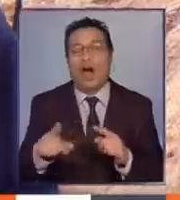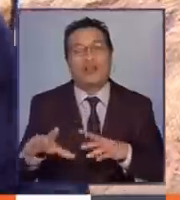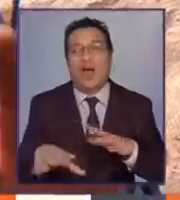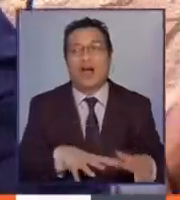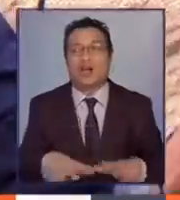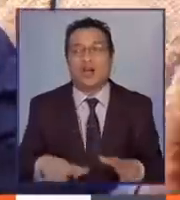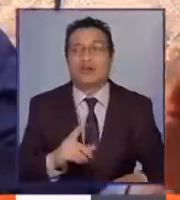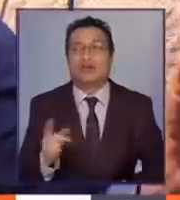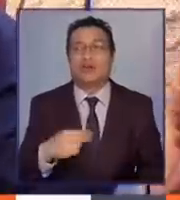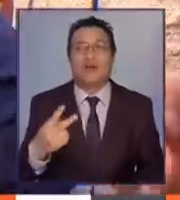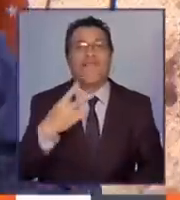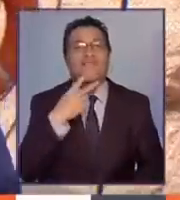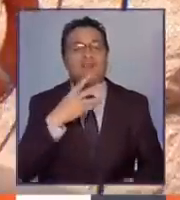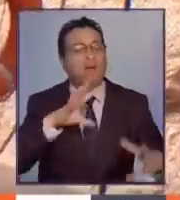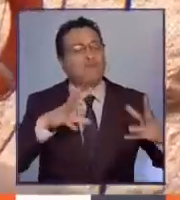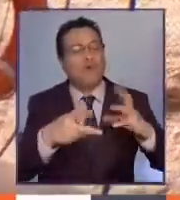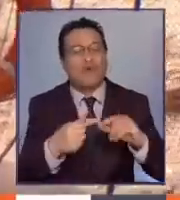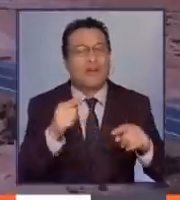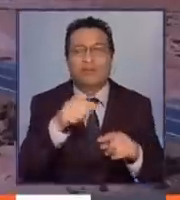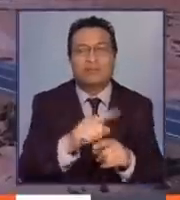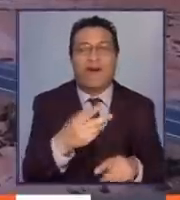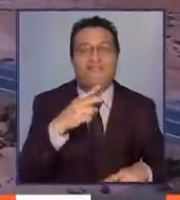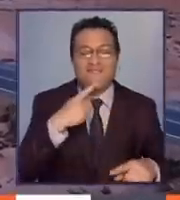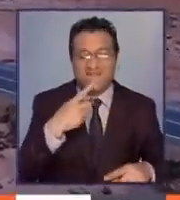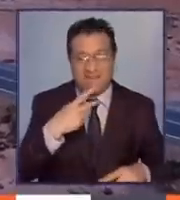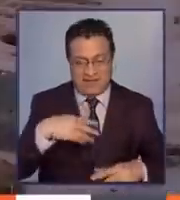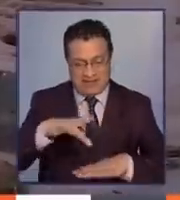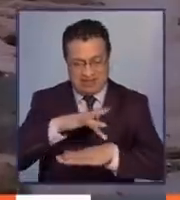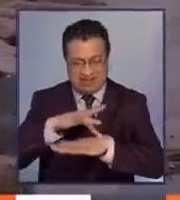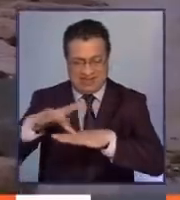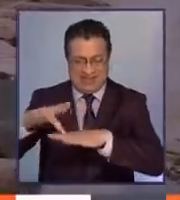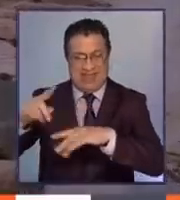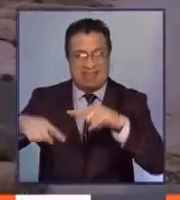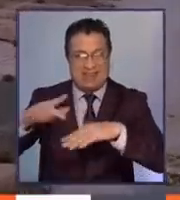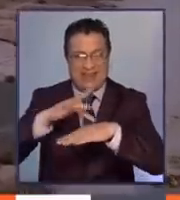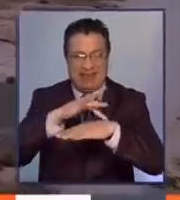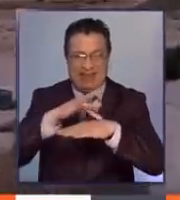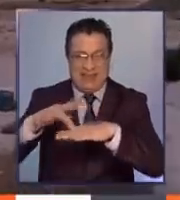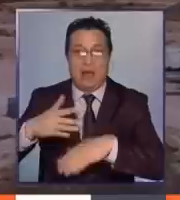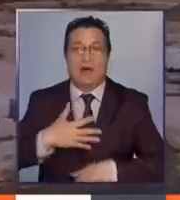No vivo el mundo, vivo en el desierto.